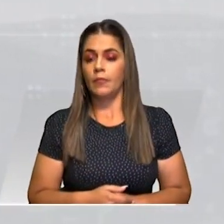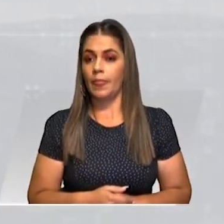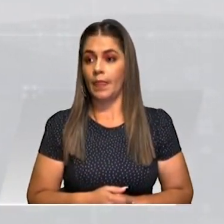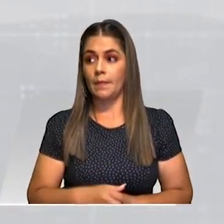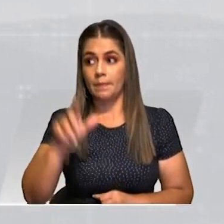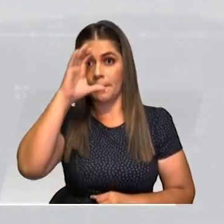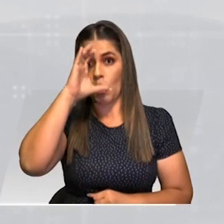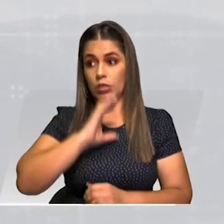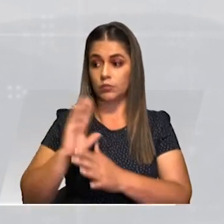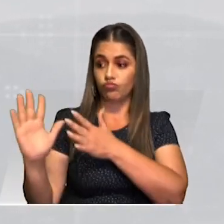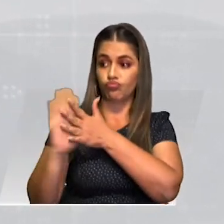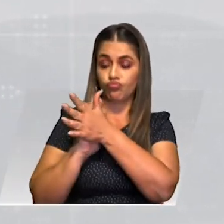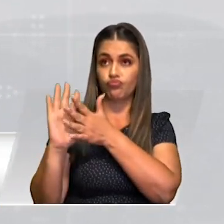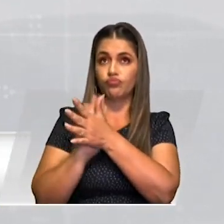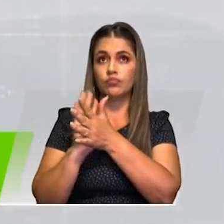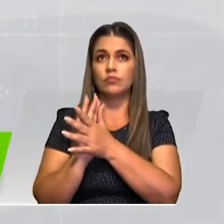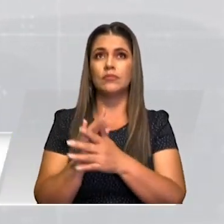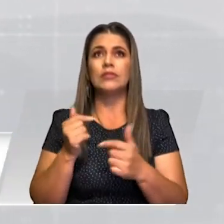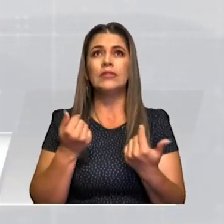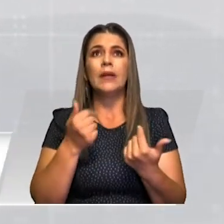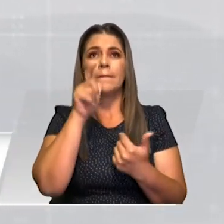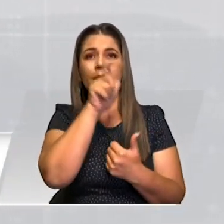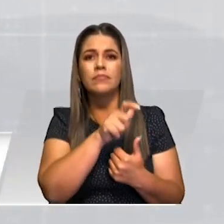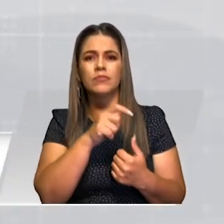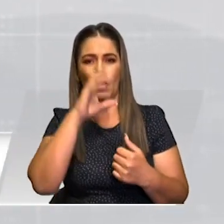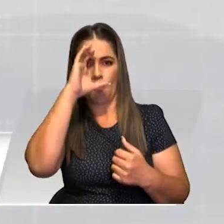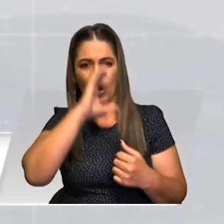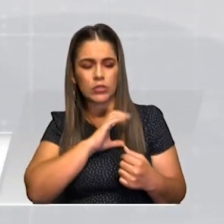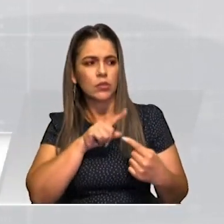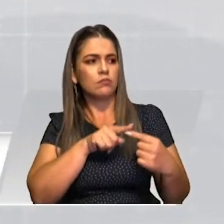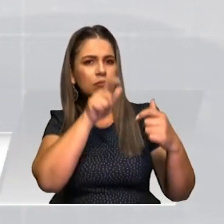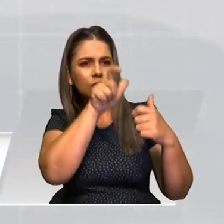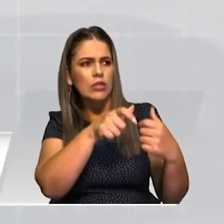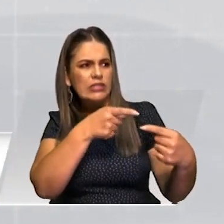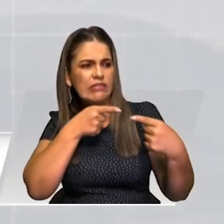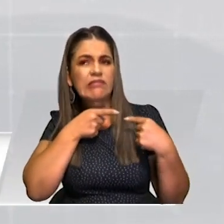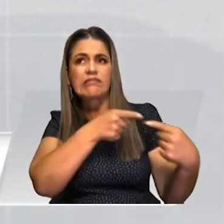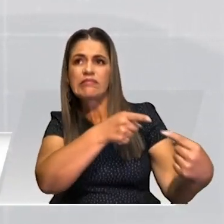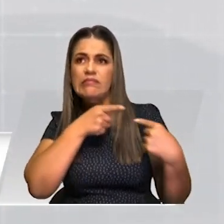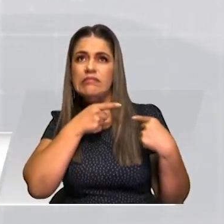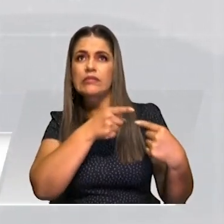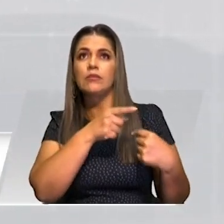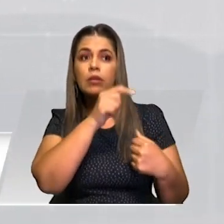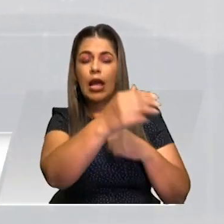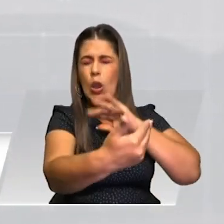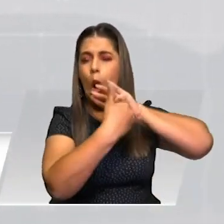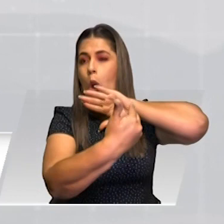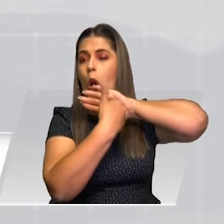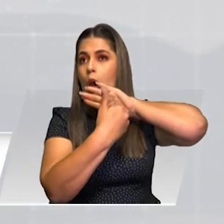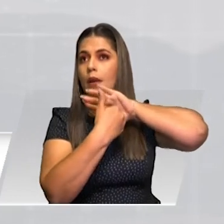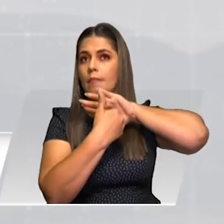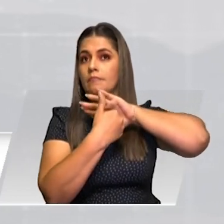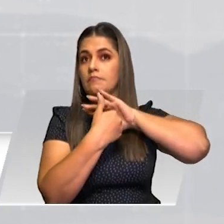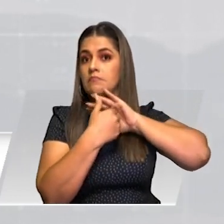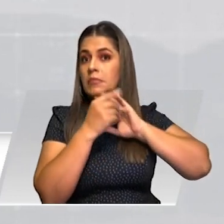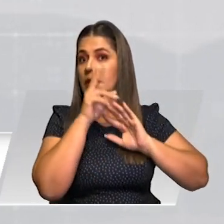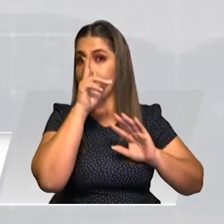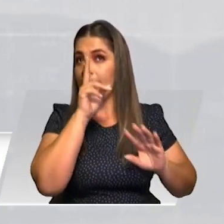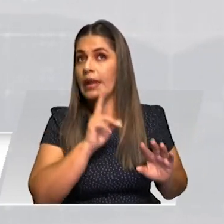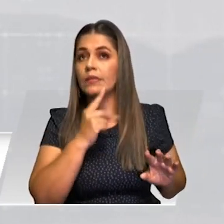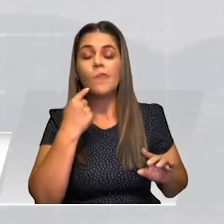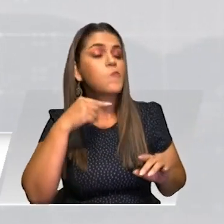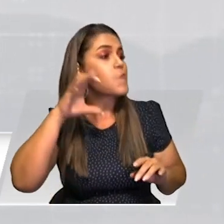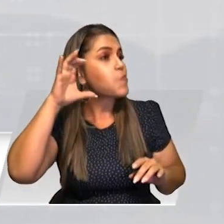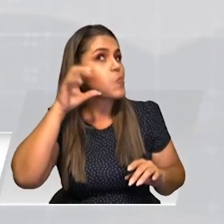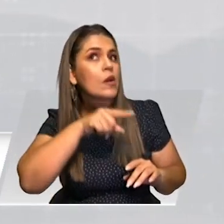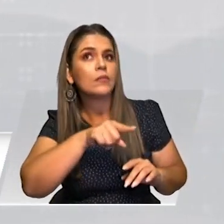de la policía, se produjo un forcejeo entre los uniformados y la víctima, quien agredía a los servidores públicos. Versiones señalan que dentro del operativo